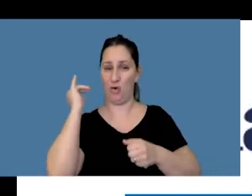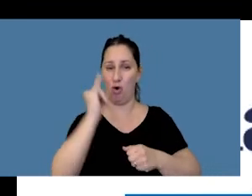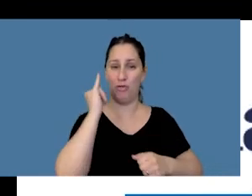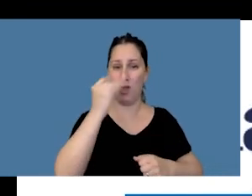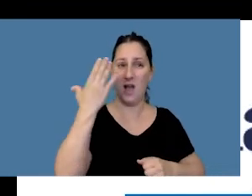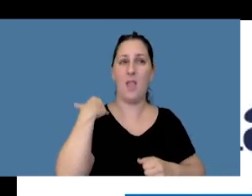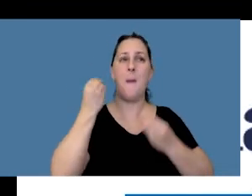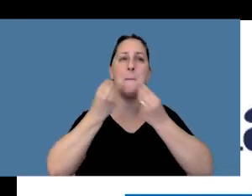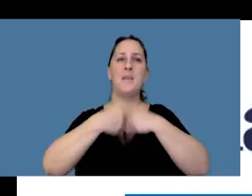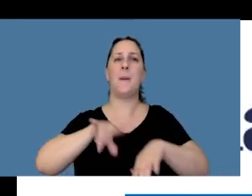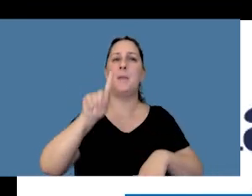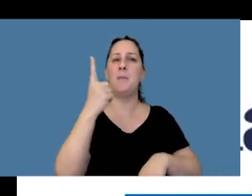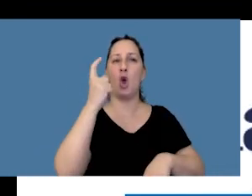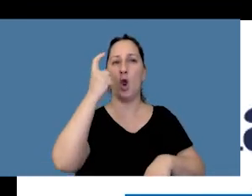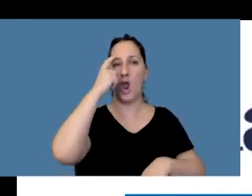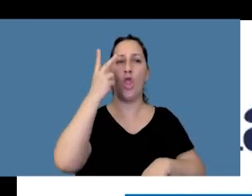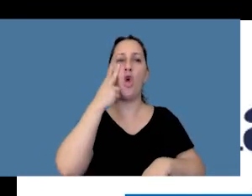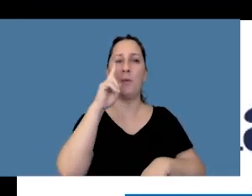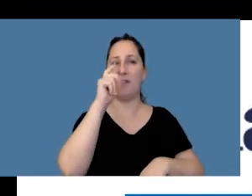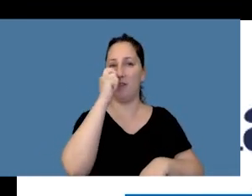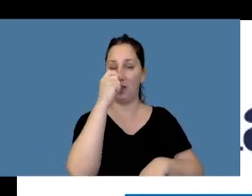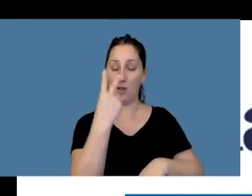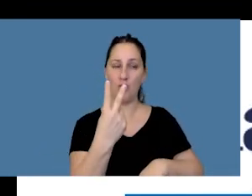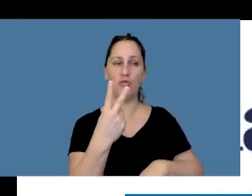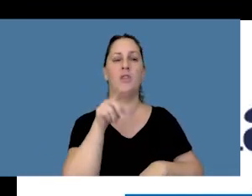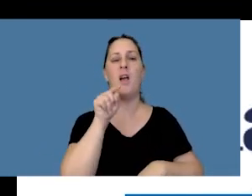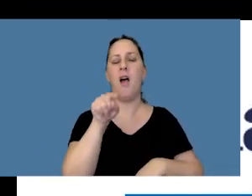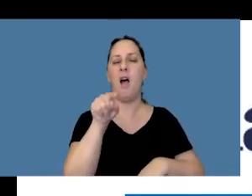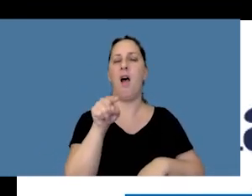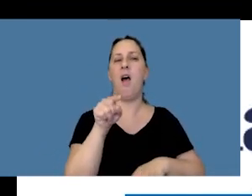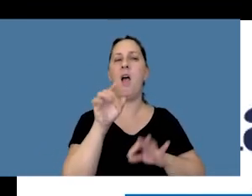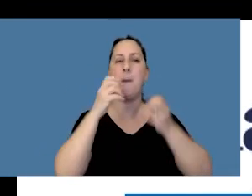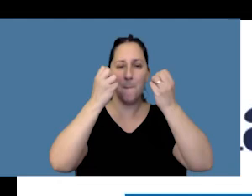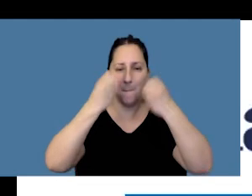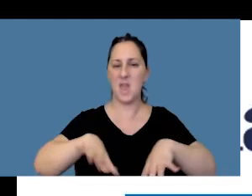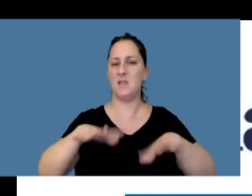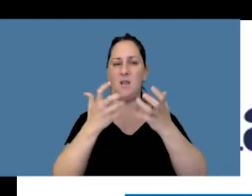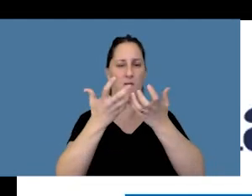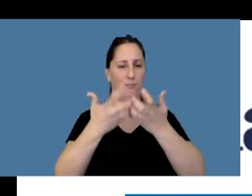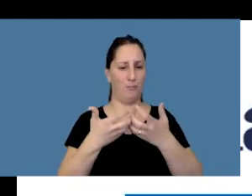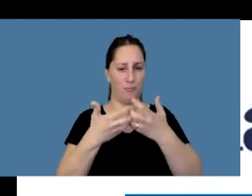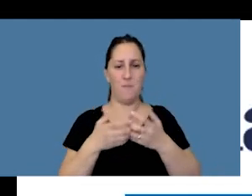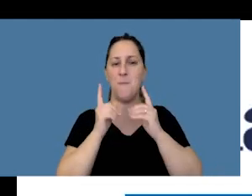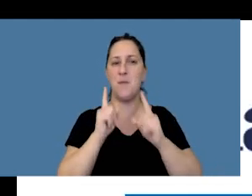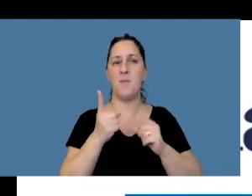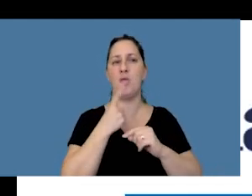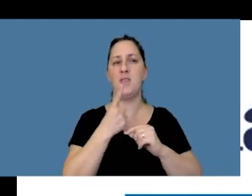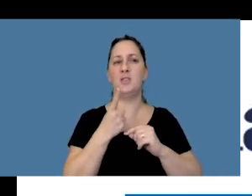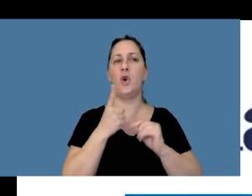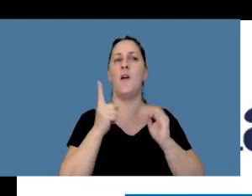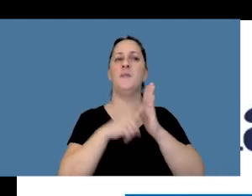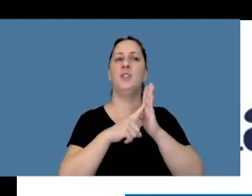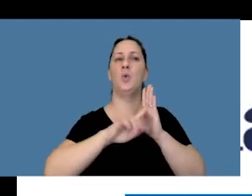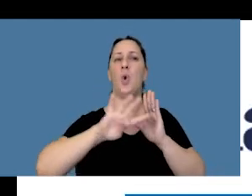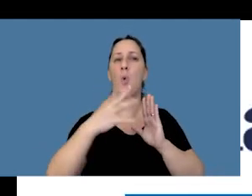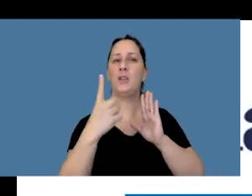rige a partir del 1 de enero de 2022, ya con su plena vigencia, de acuerdo a lo que dice el título cuarto